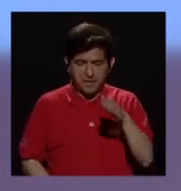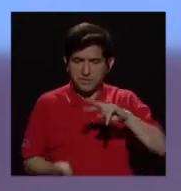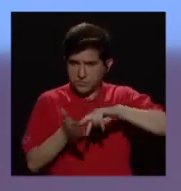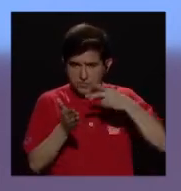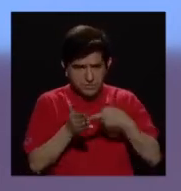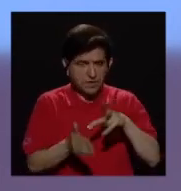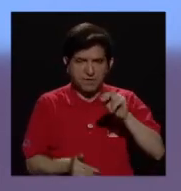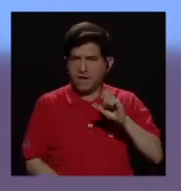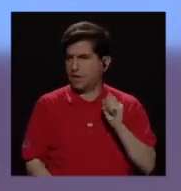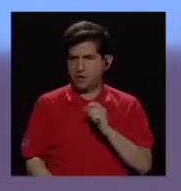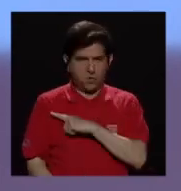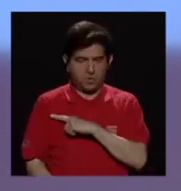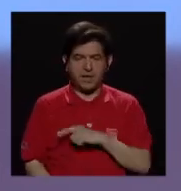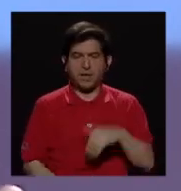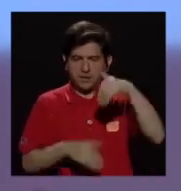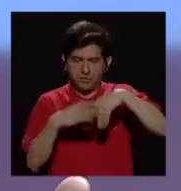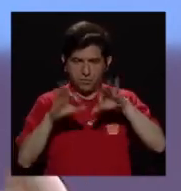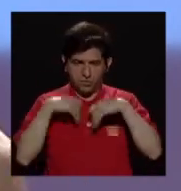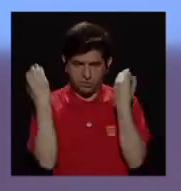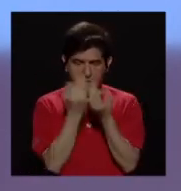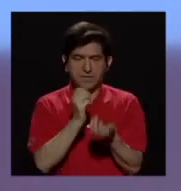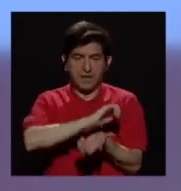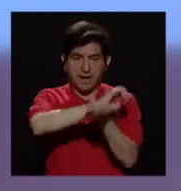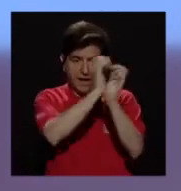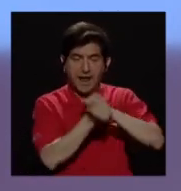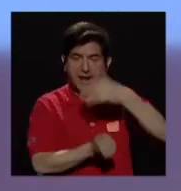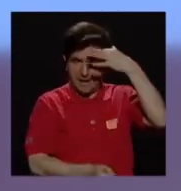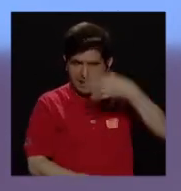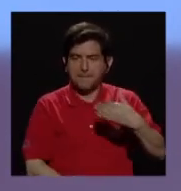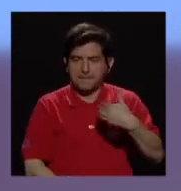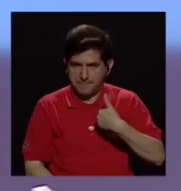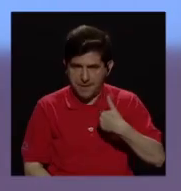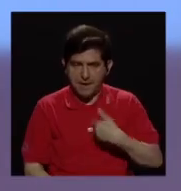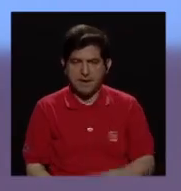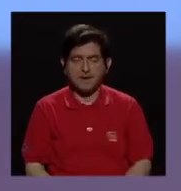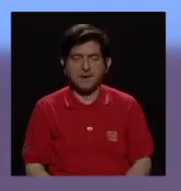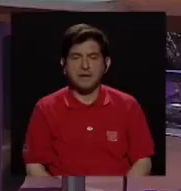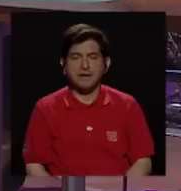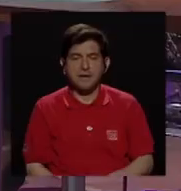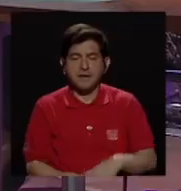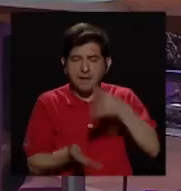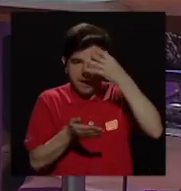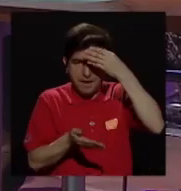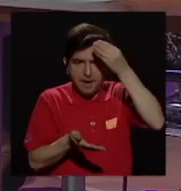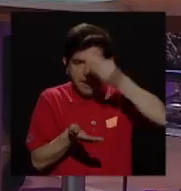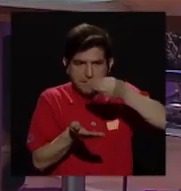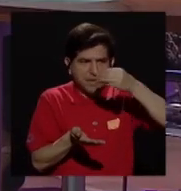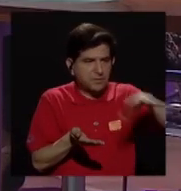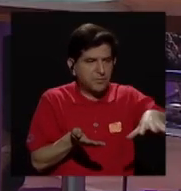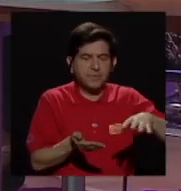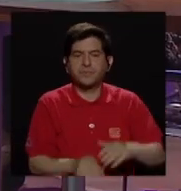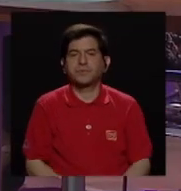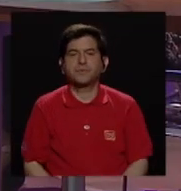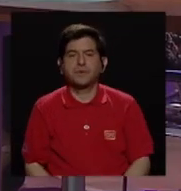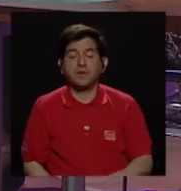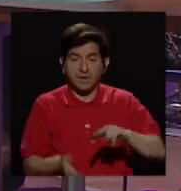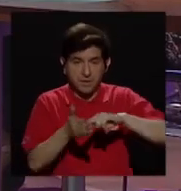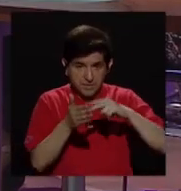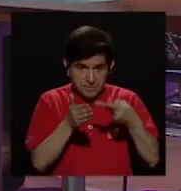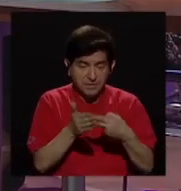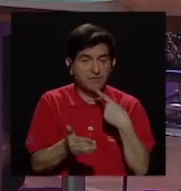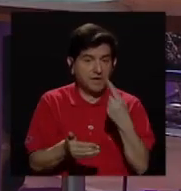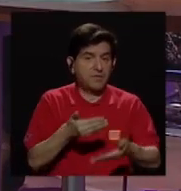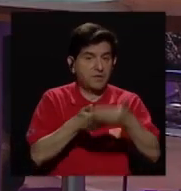en la familia, porque yo creo que cuando cambiamos la creencia que tenemos y desaprendemos, que era lo que marcaba Natacha, y